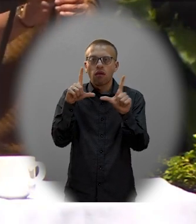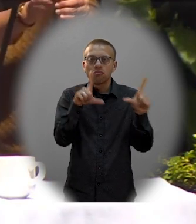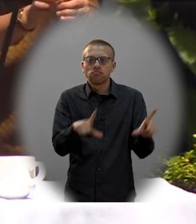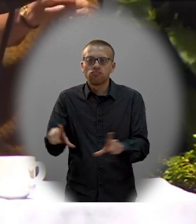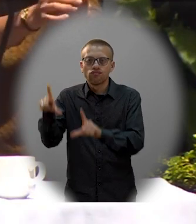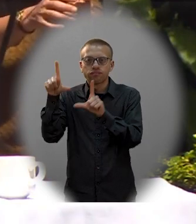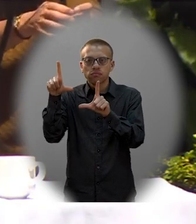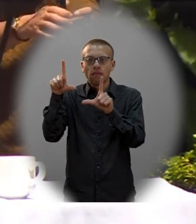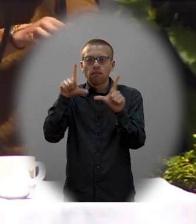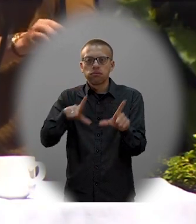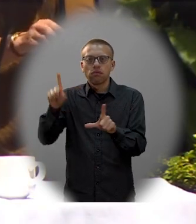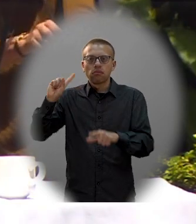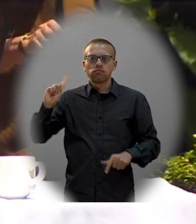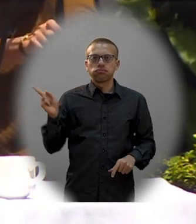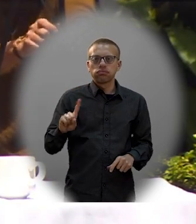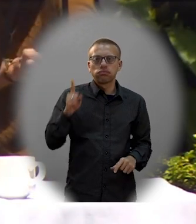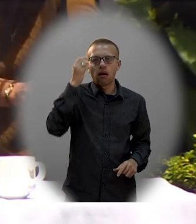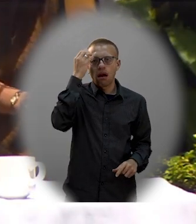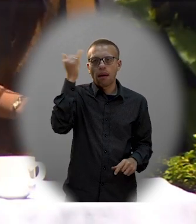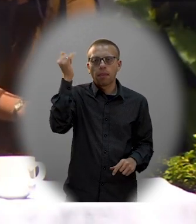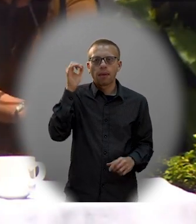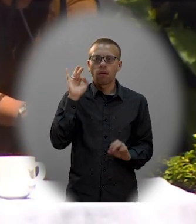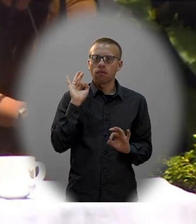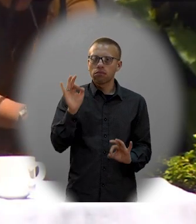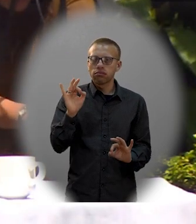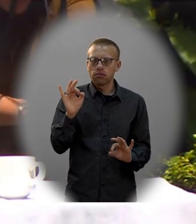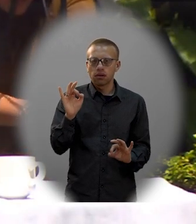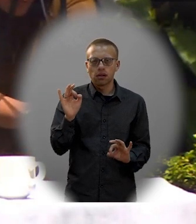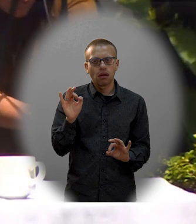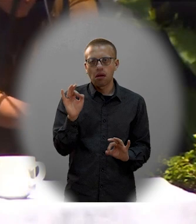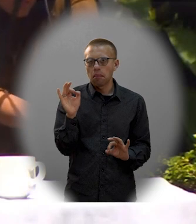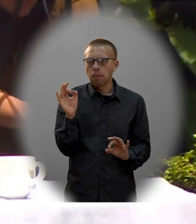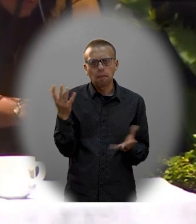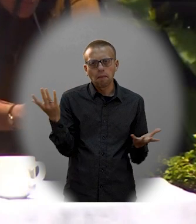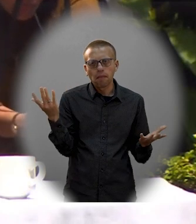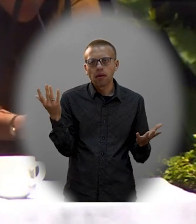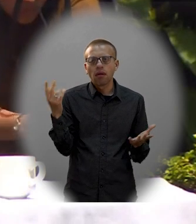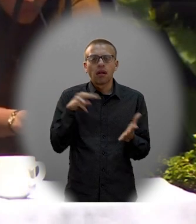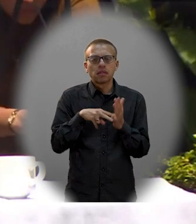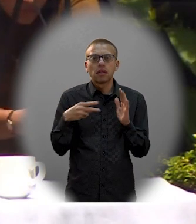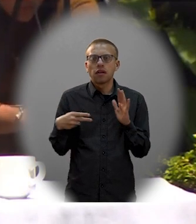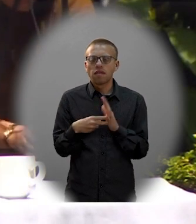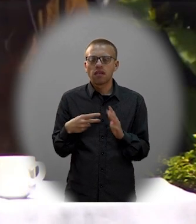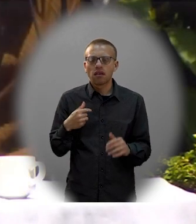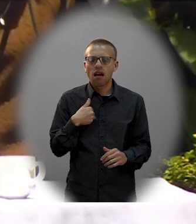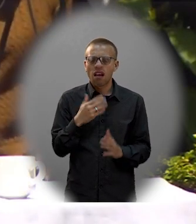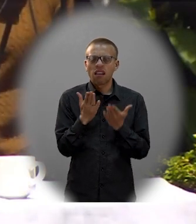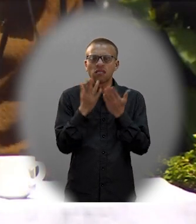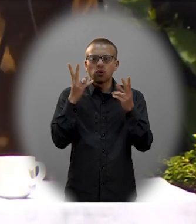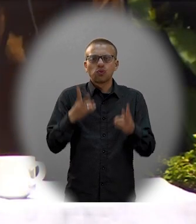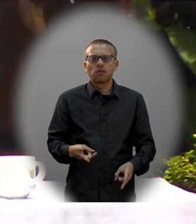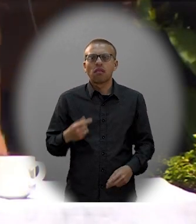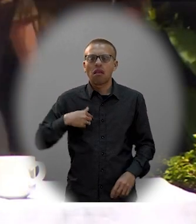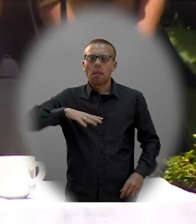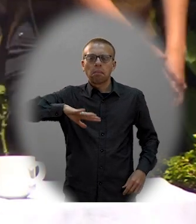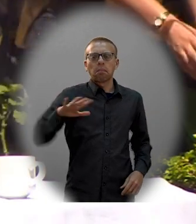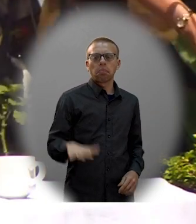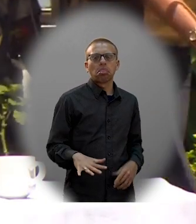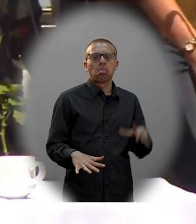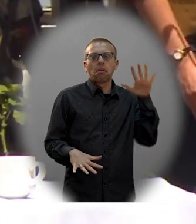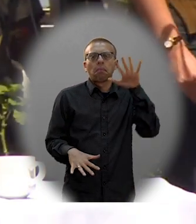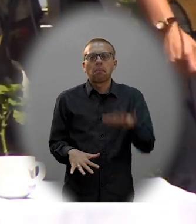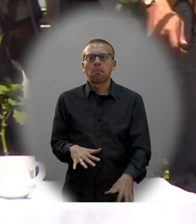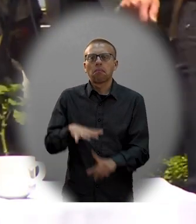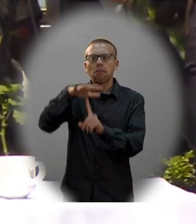larga trayectoria académica y que se cree que con el derecho de pasar por encima de los estudiantes y respetando